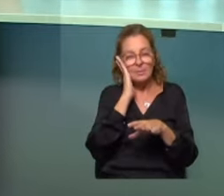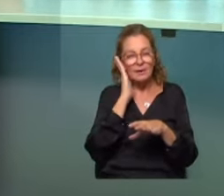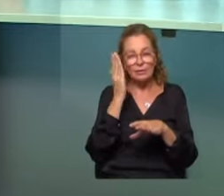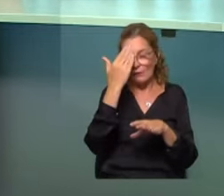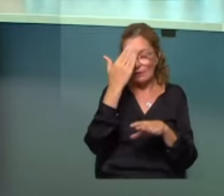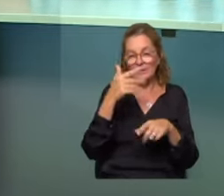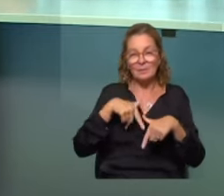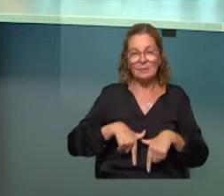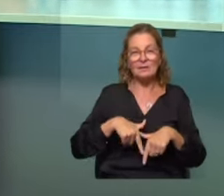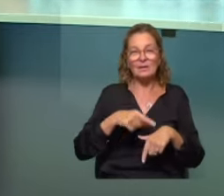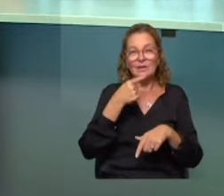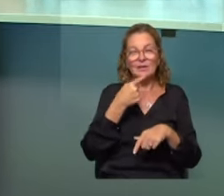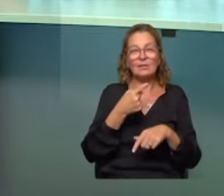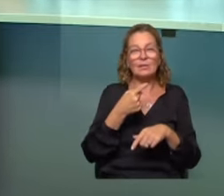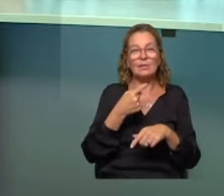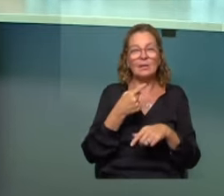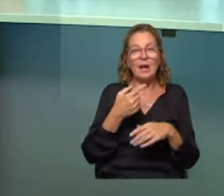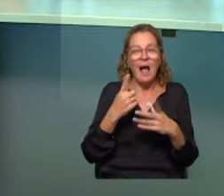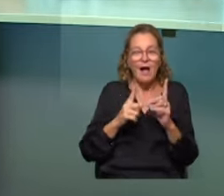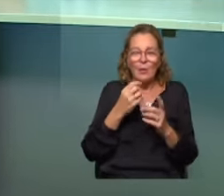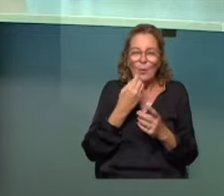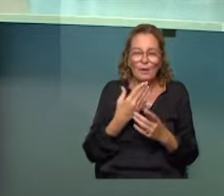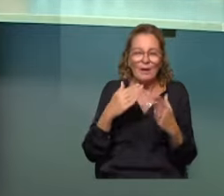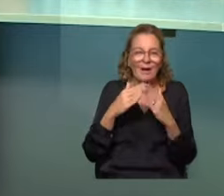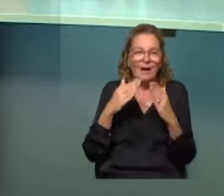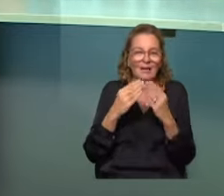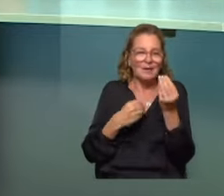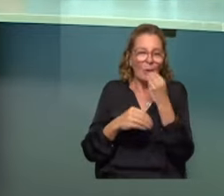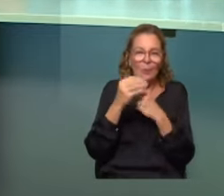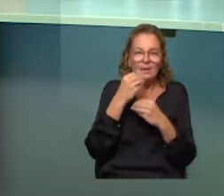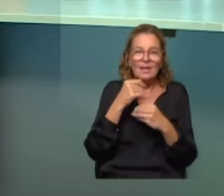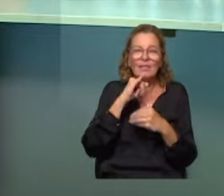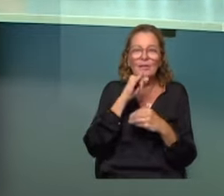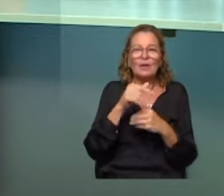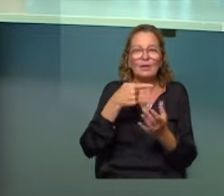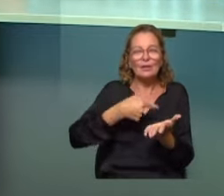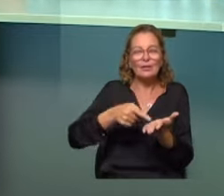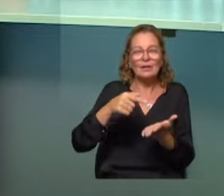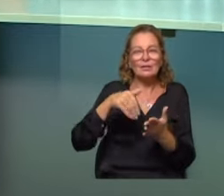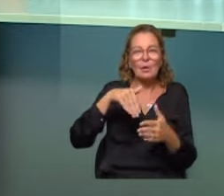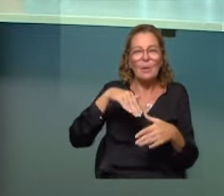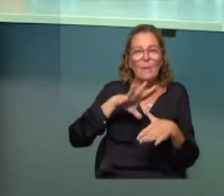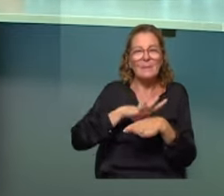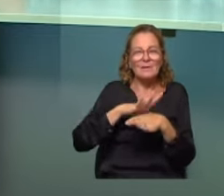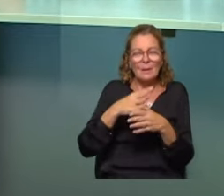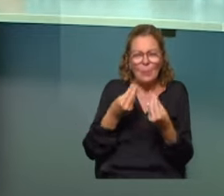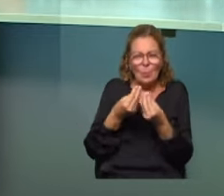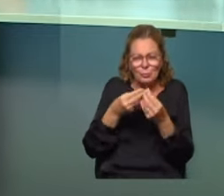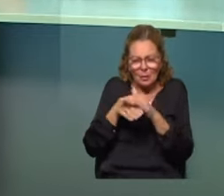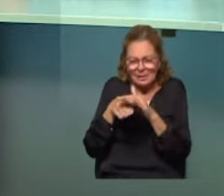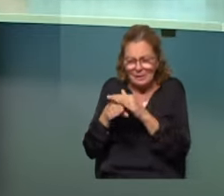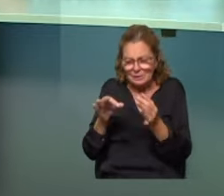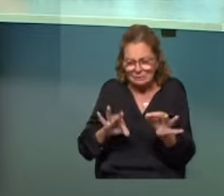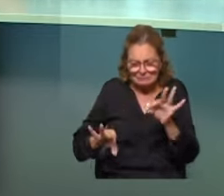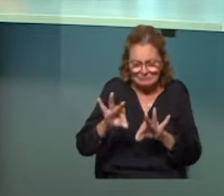frente al Ministerio exigiendo condiciones dignas de vivienda y alimentación. Denunciaron que en los centros del Mides hay hacinamiento,